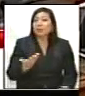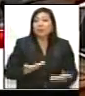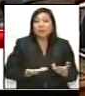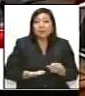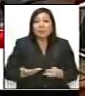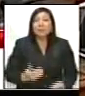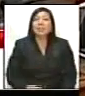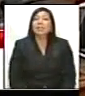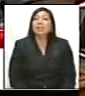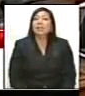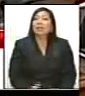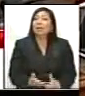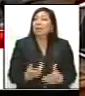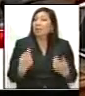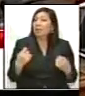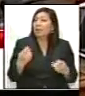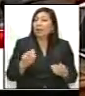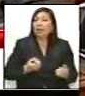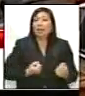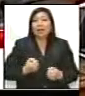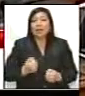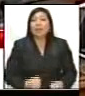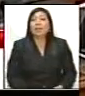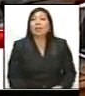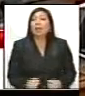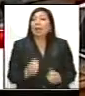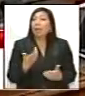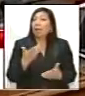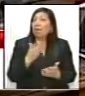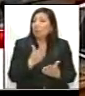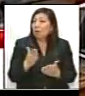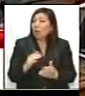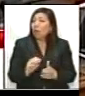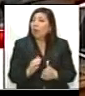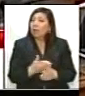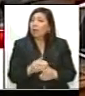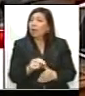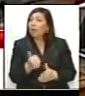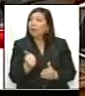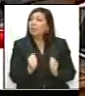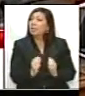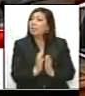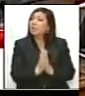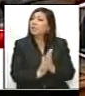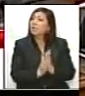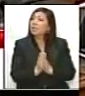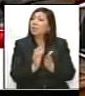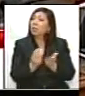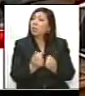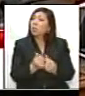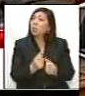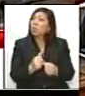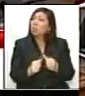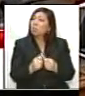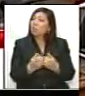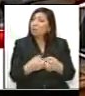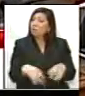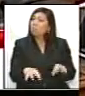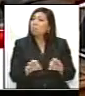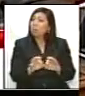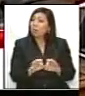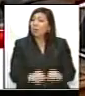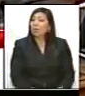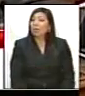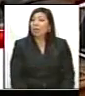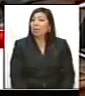servicios financieros, entretenimiento, transportes, agencias de viaje, entre otros, que beneficien a un número importante de sus familias y a la